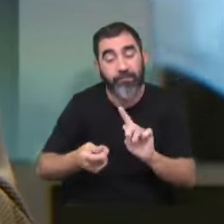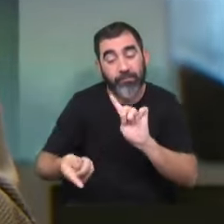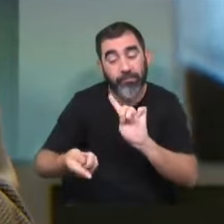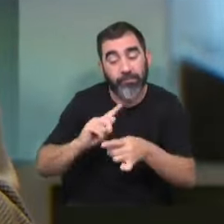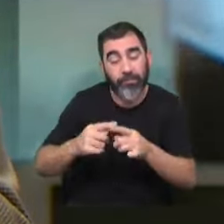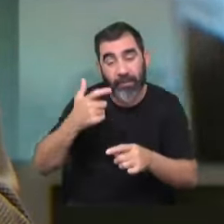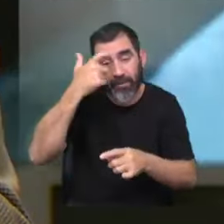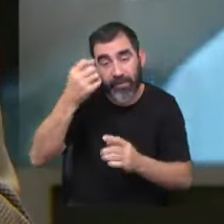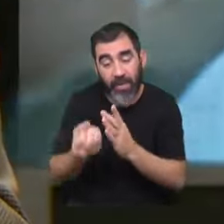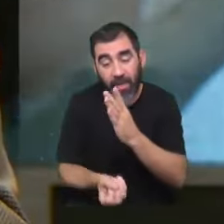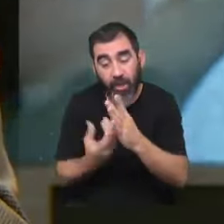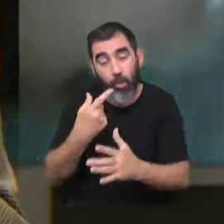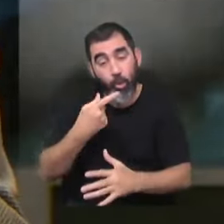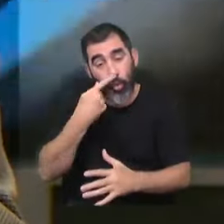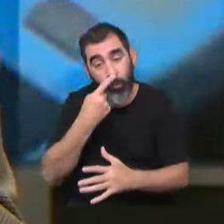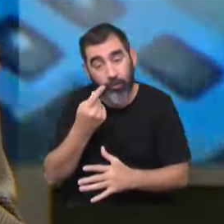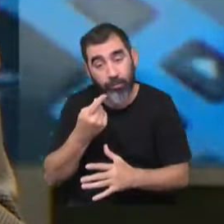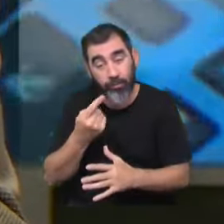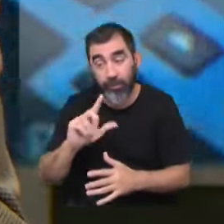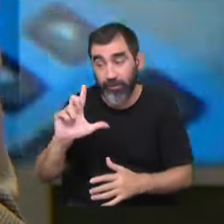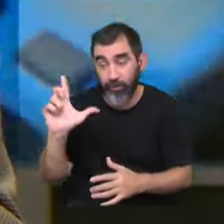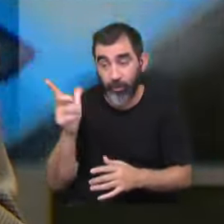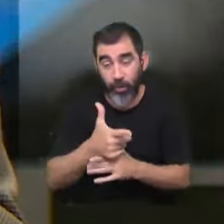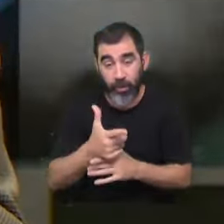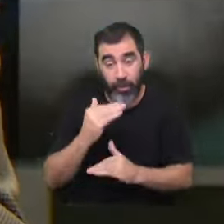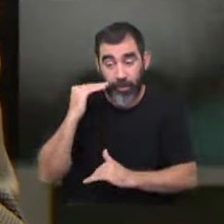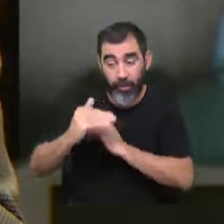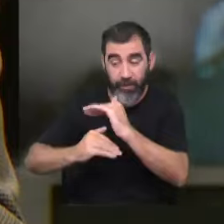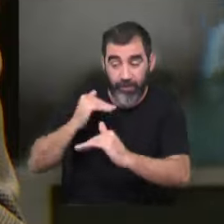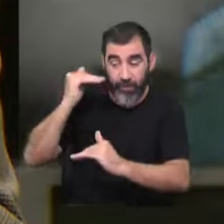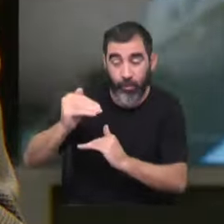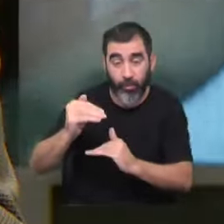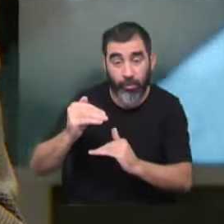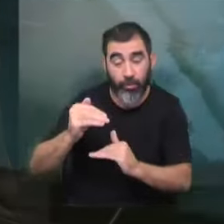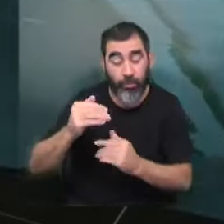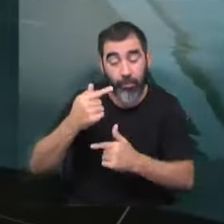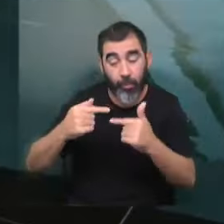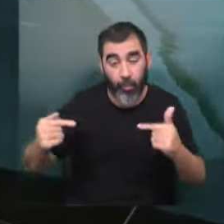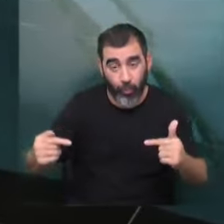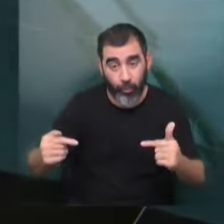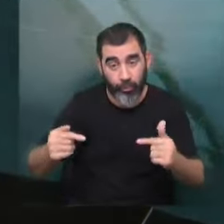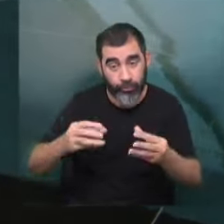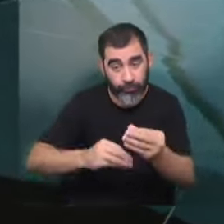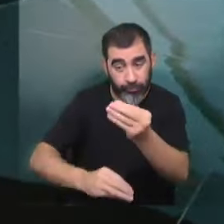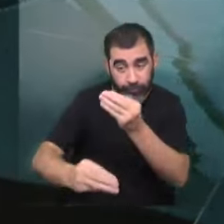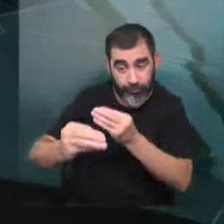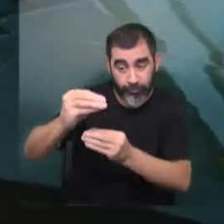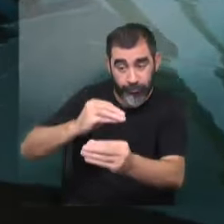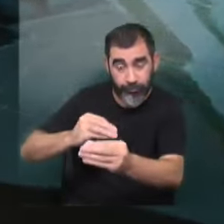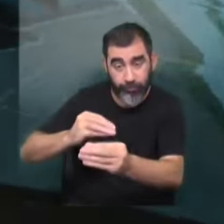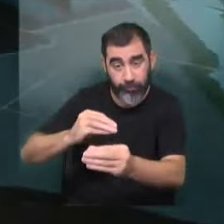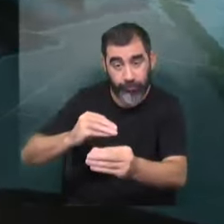entre ciencia e innovación interesante, porque si no se hubiera desarrollado un producto que reemplaza a los